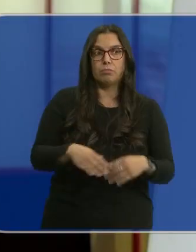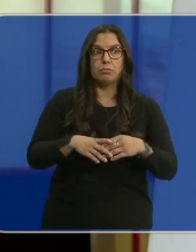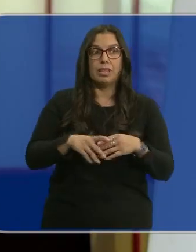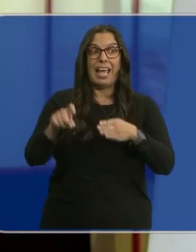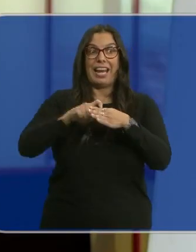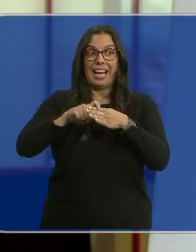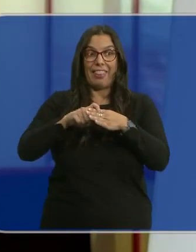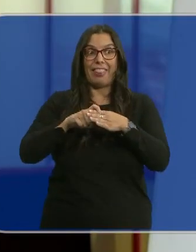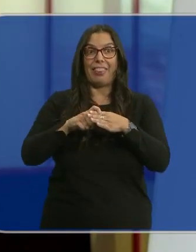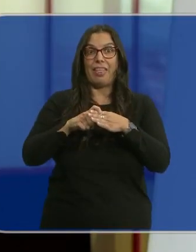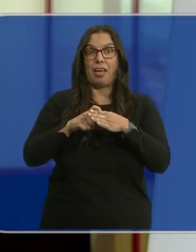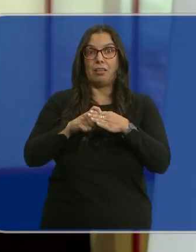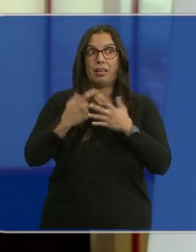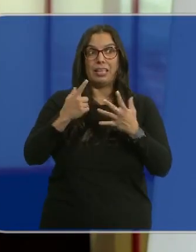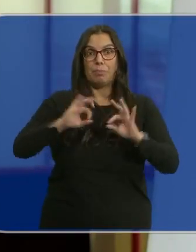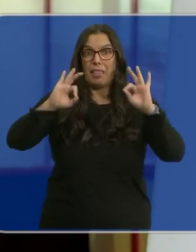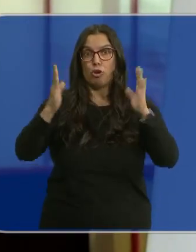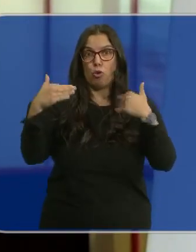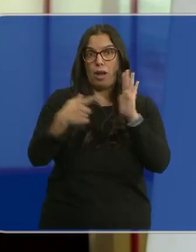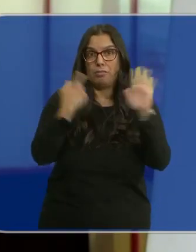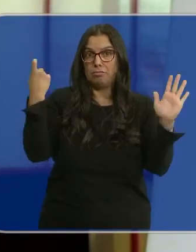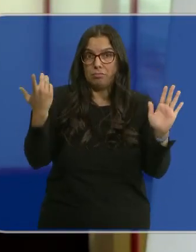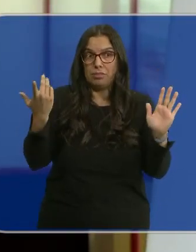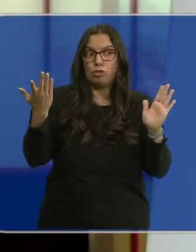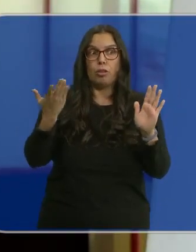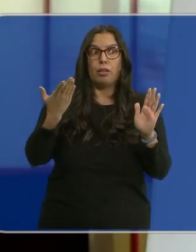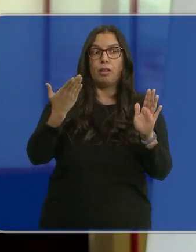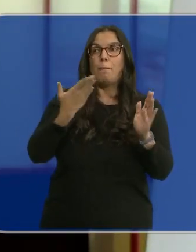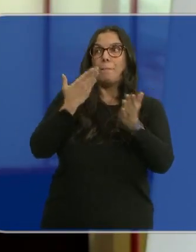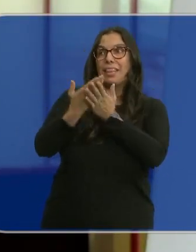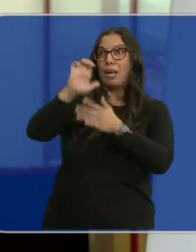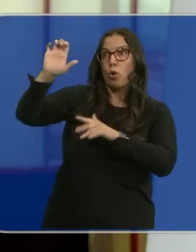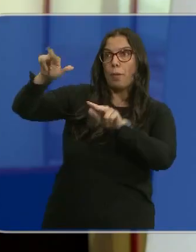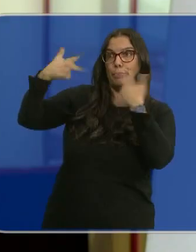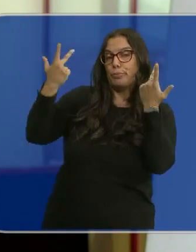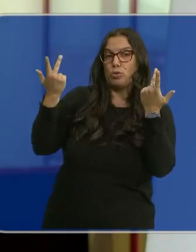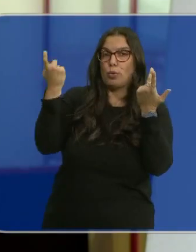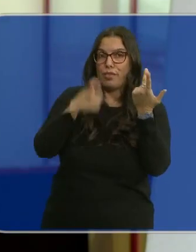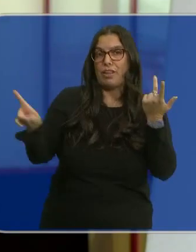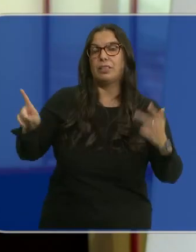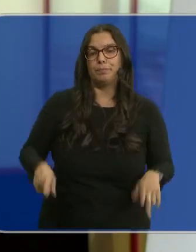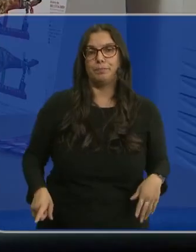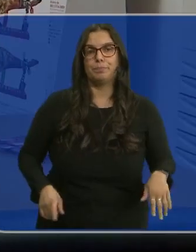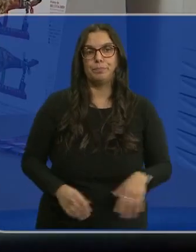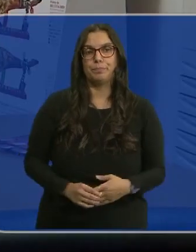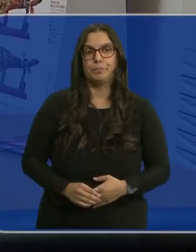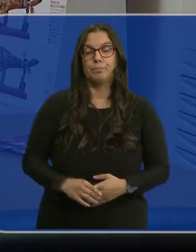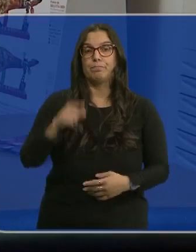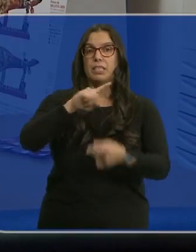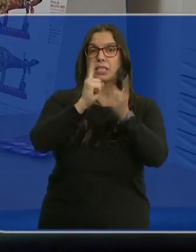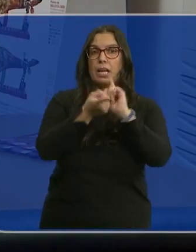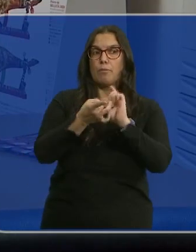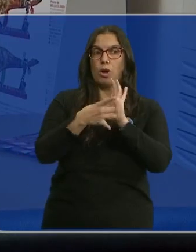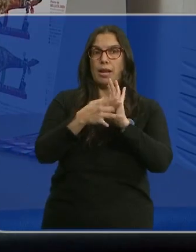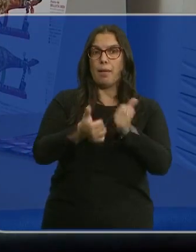entra dentro de nuestras características diferenciales, pues no tiene que aprobarse por la Comisión Europea. Un cambio que trae